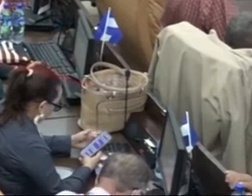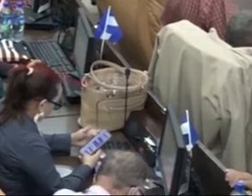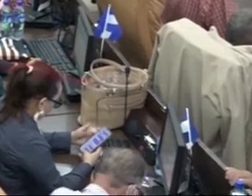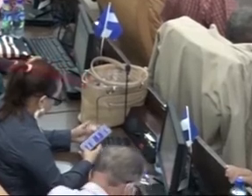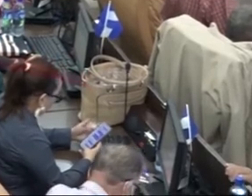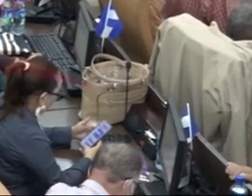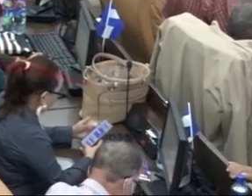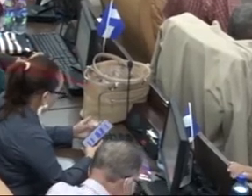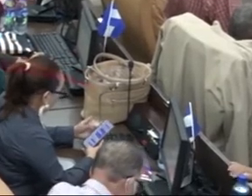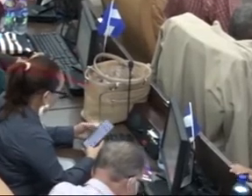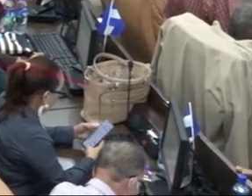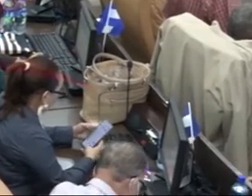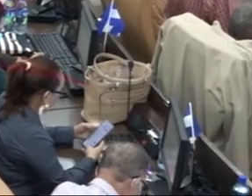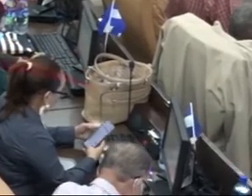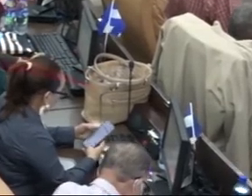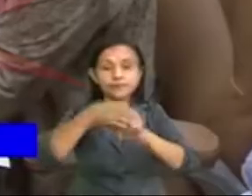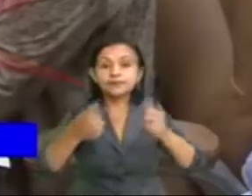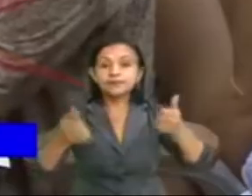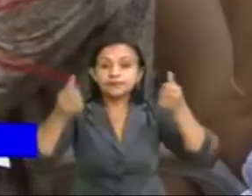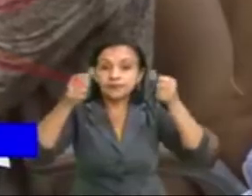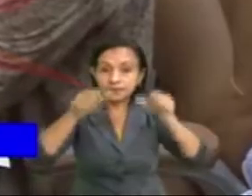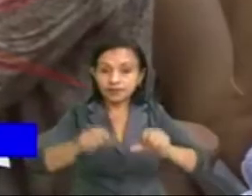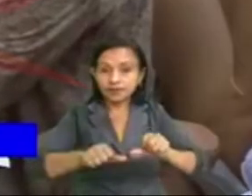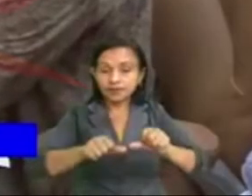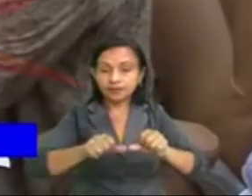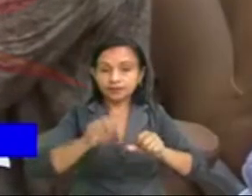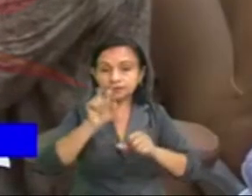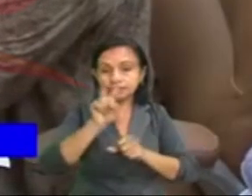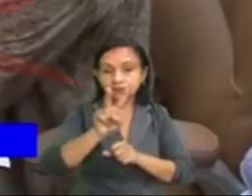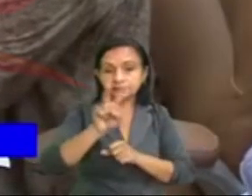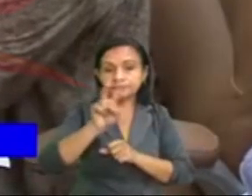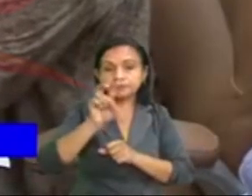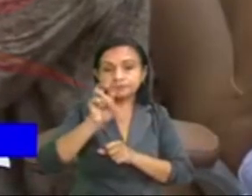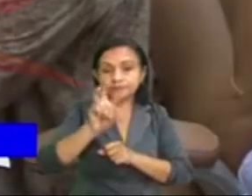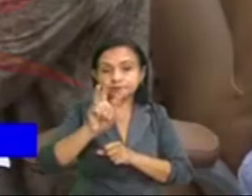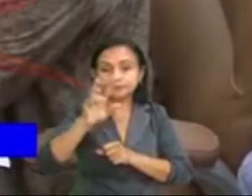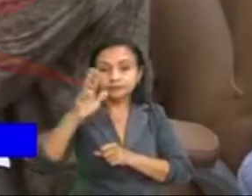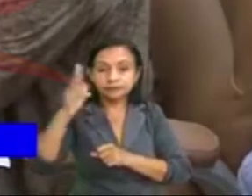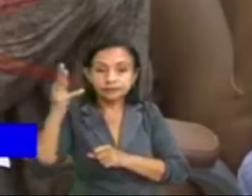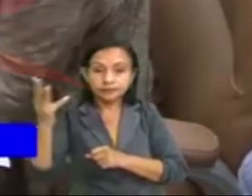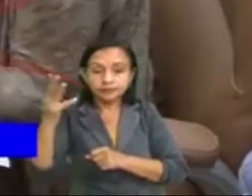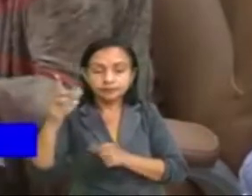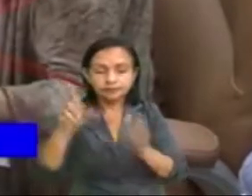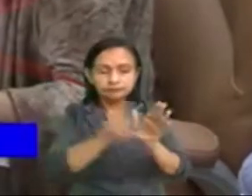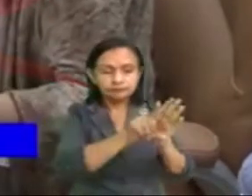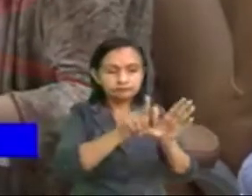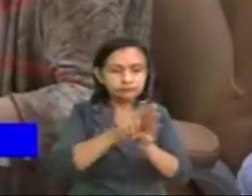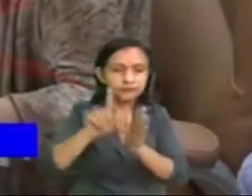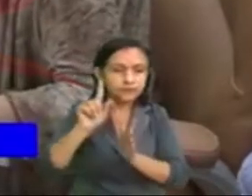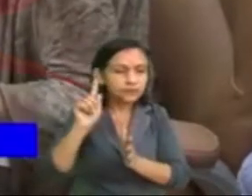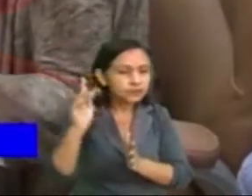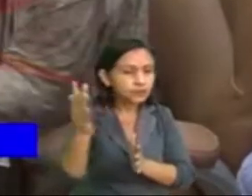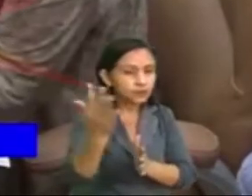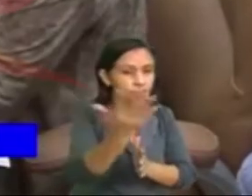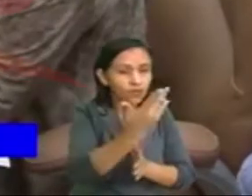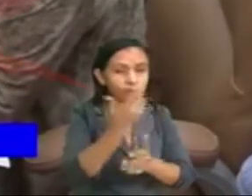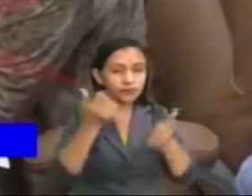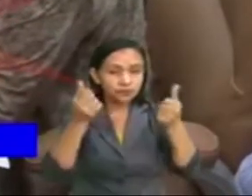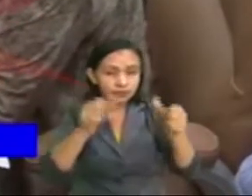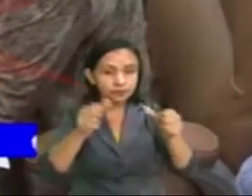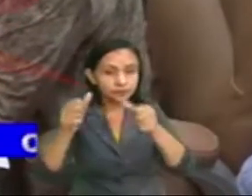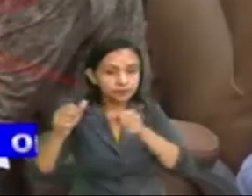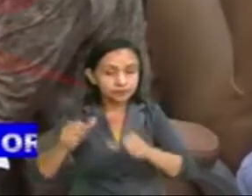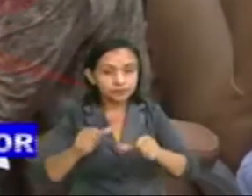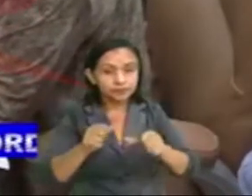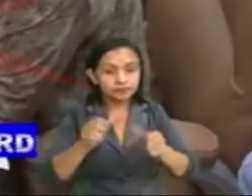normas, permitió a la Comisión determinar que de las 239 normas recopiladas, no todas compilan criterios